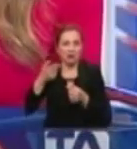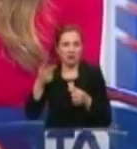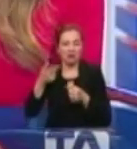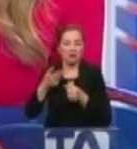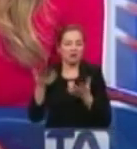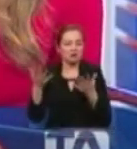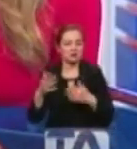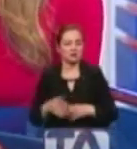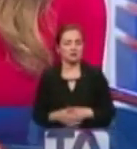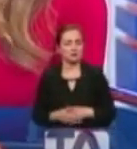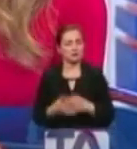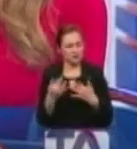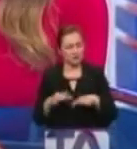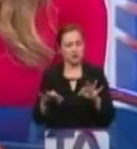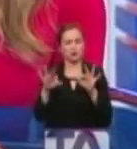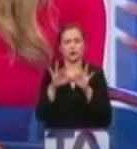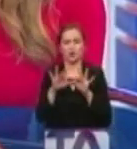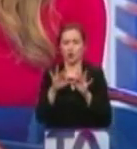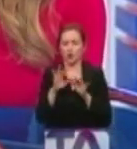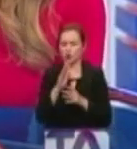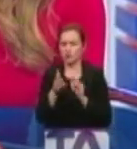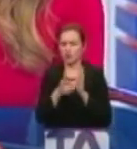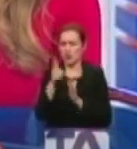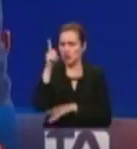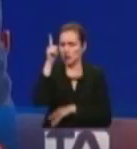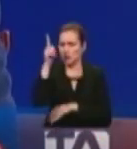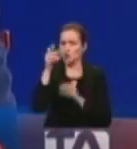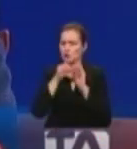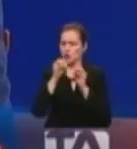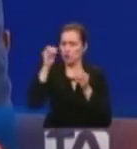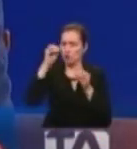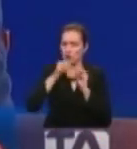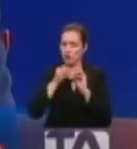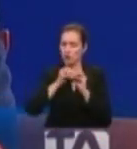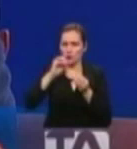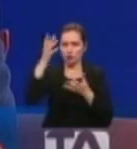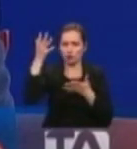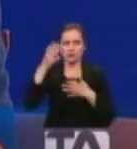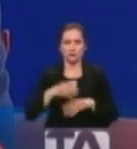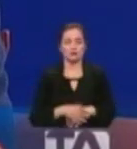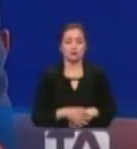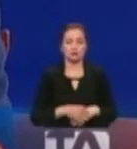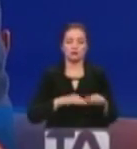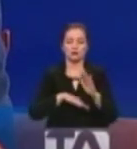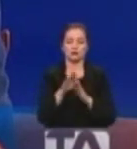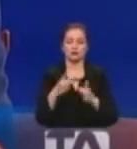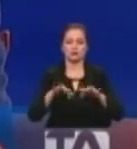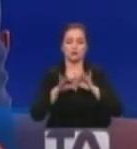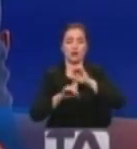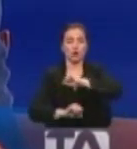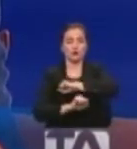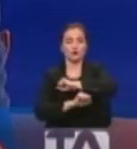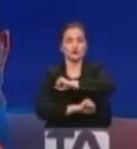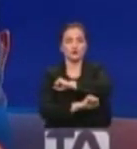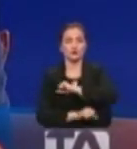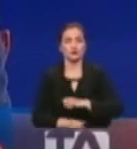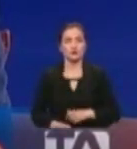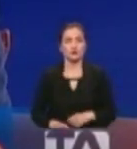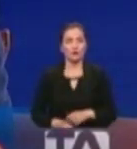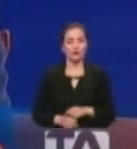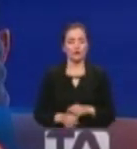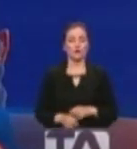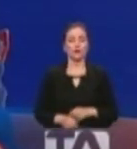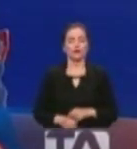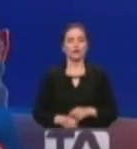político. ¿Usted cree que es importante retomar ese liderazgo? Y pues yo creo que eso es lo fundamental. Uh-huh. Miren, por ejemplo, este